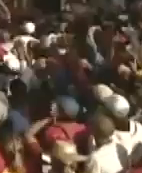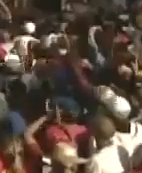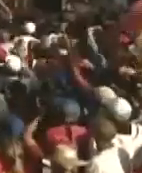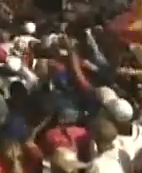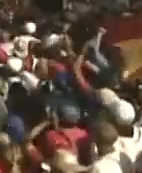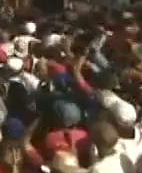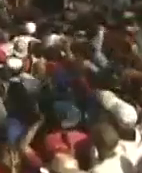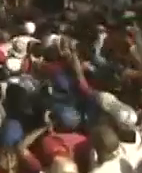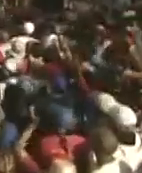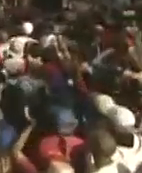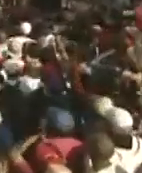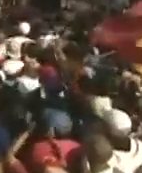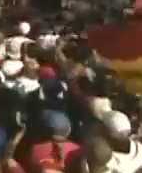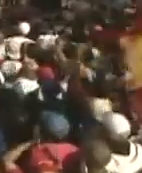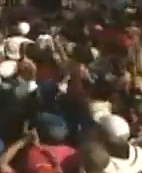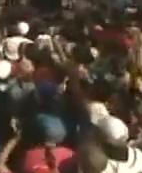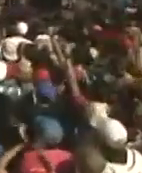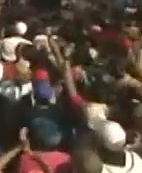¡Historia viva!